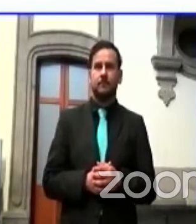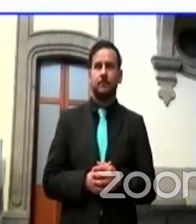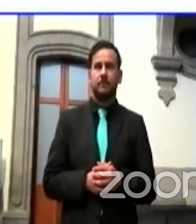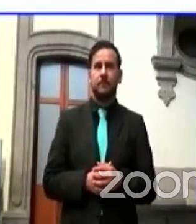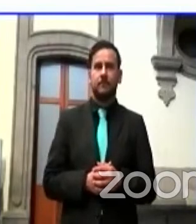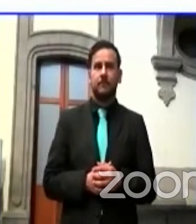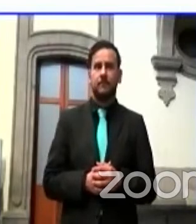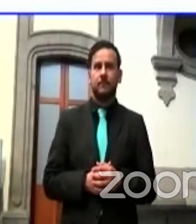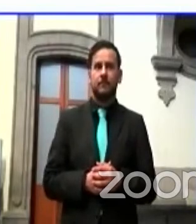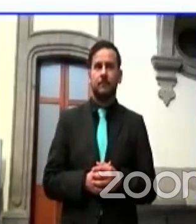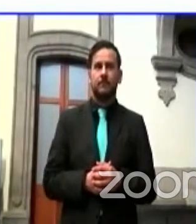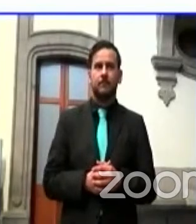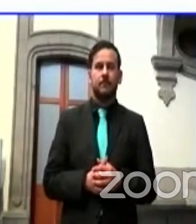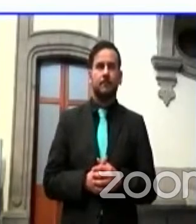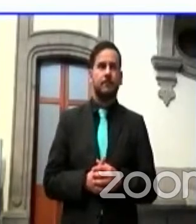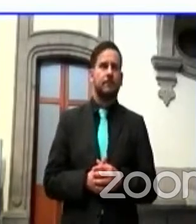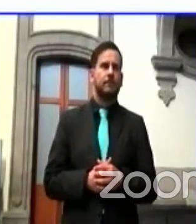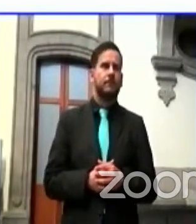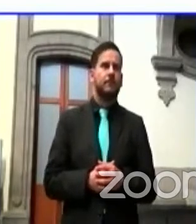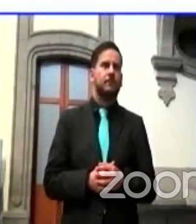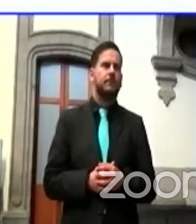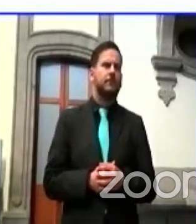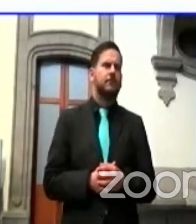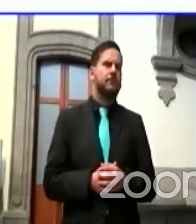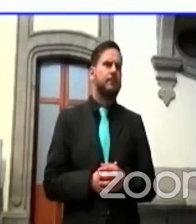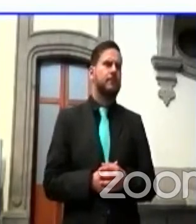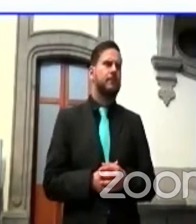Son 20.